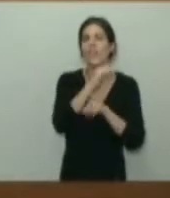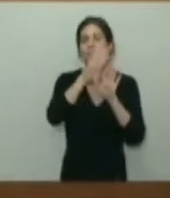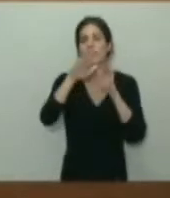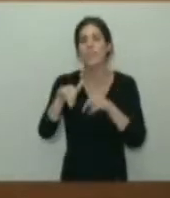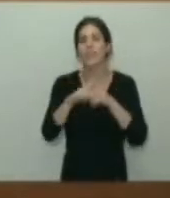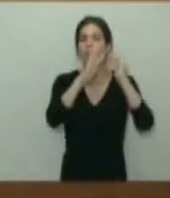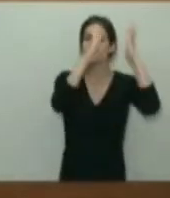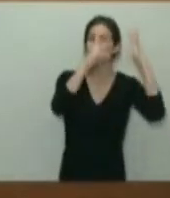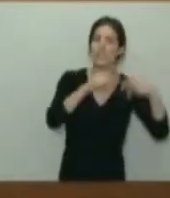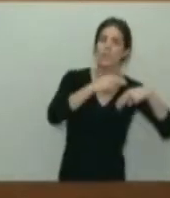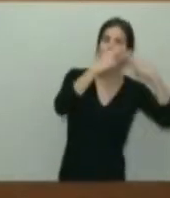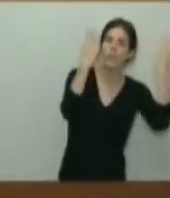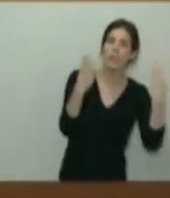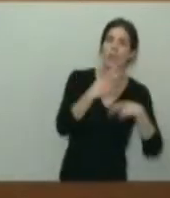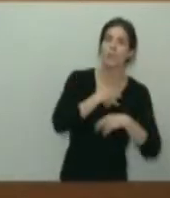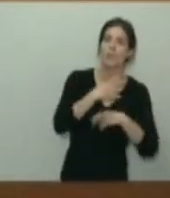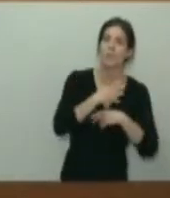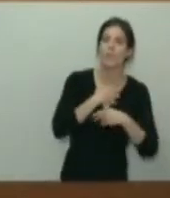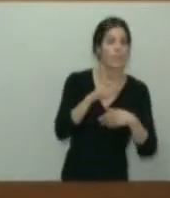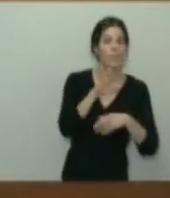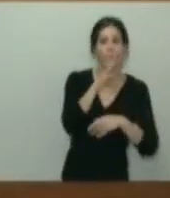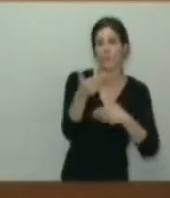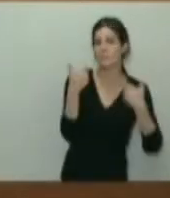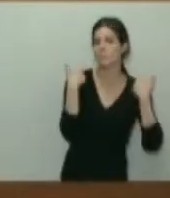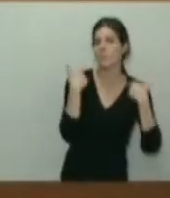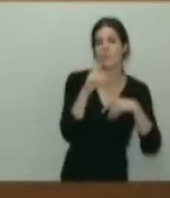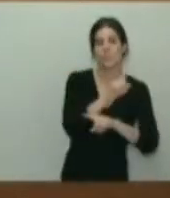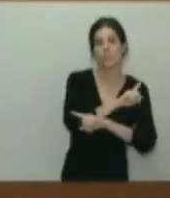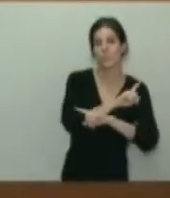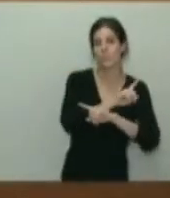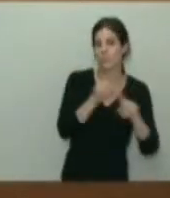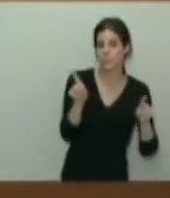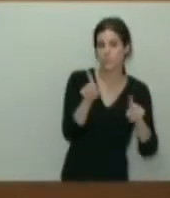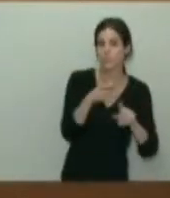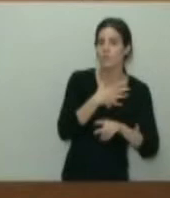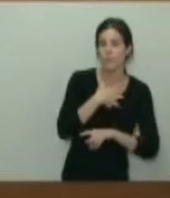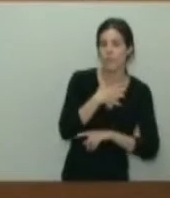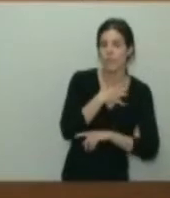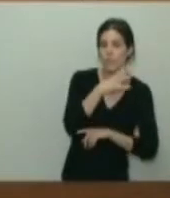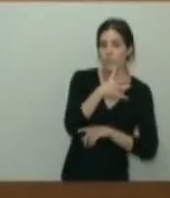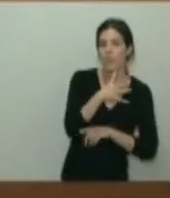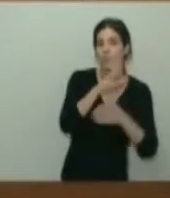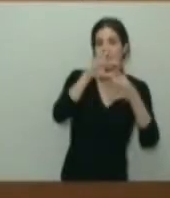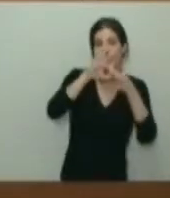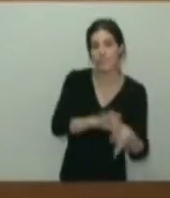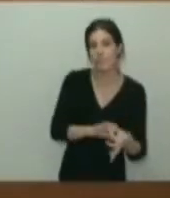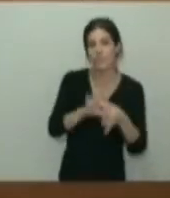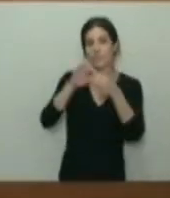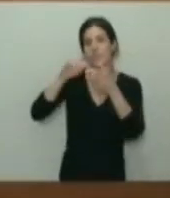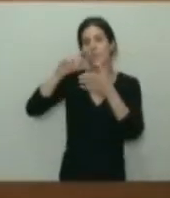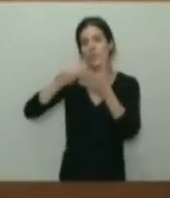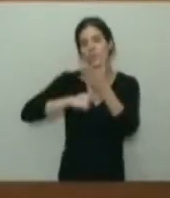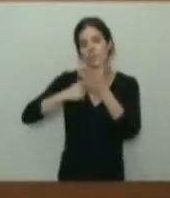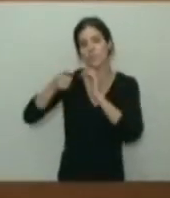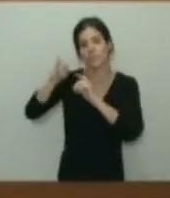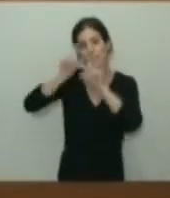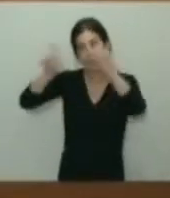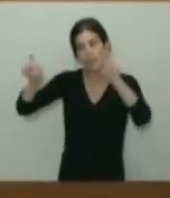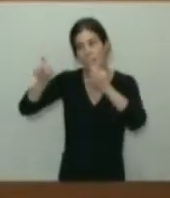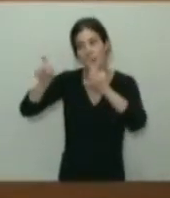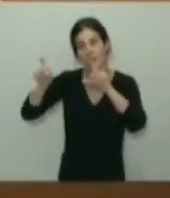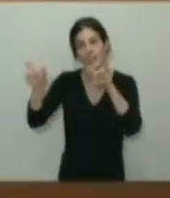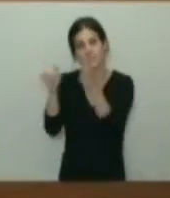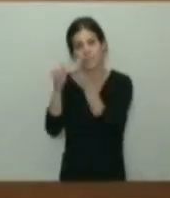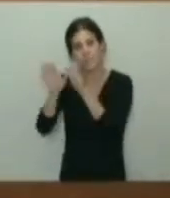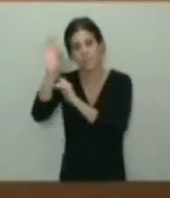no puede ejercitar directamente potestad alguna sobre la retribución de contratistas ni establecer en los pliegos de condiciones cómo deben de ser los pagos